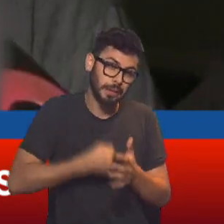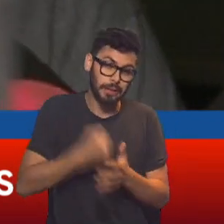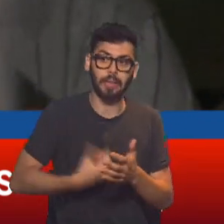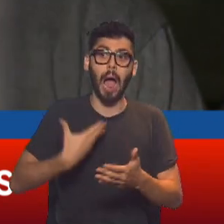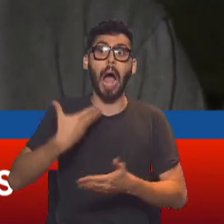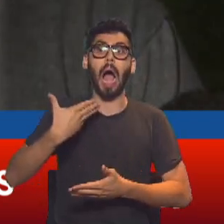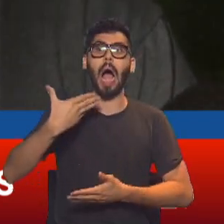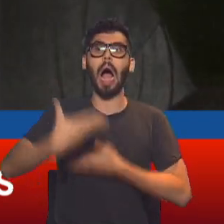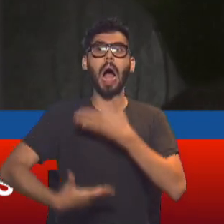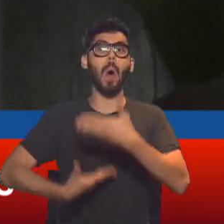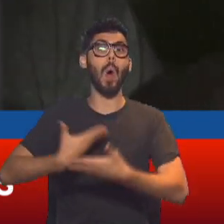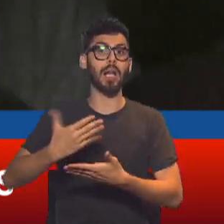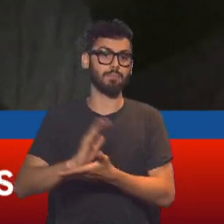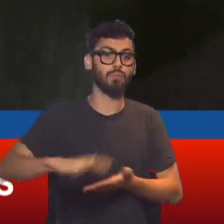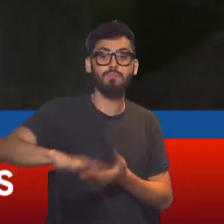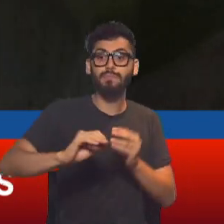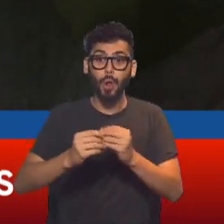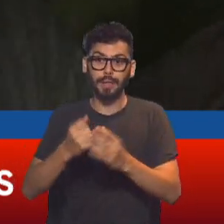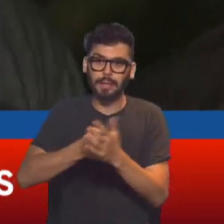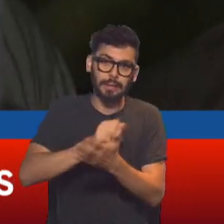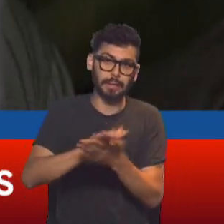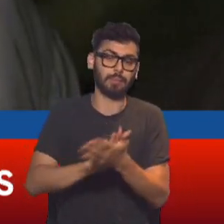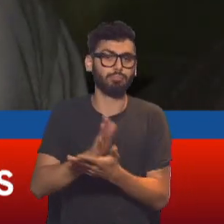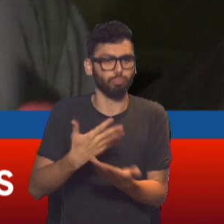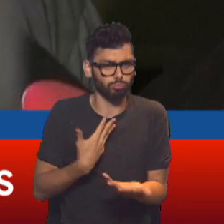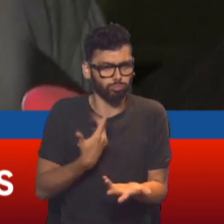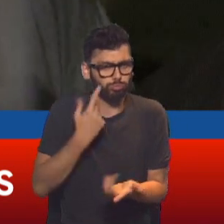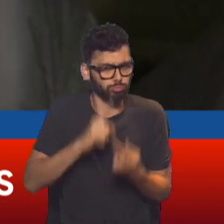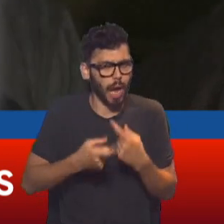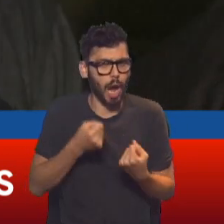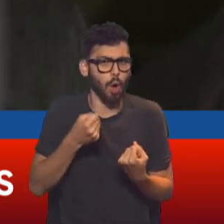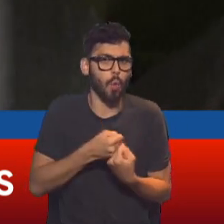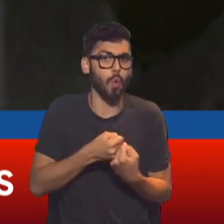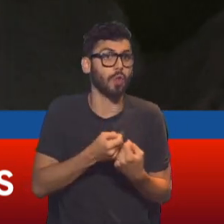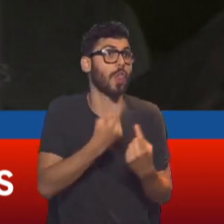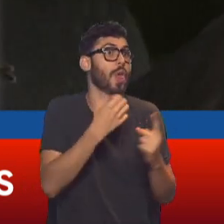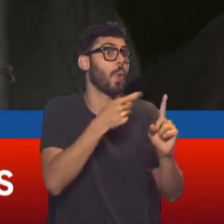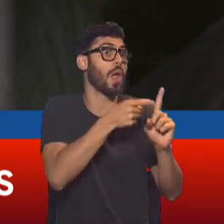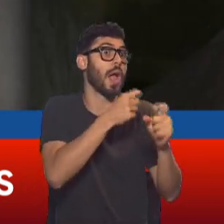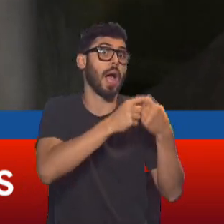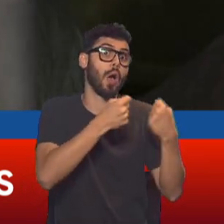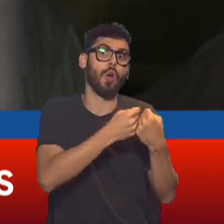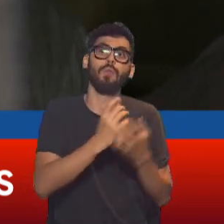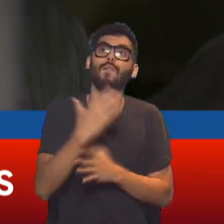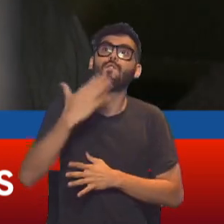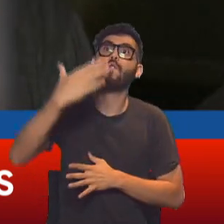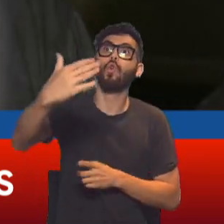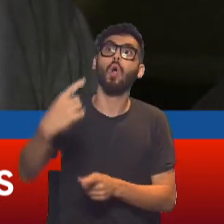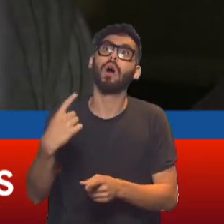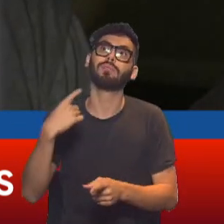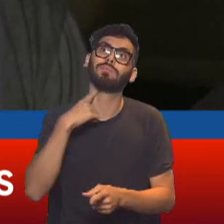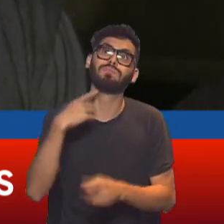avance en resolver los problemas sociales. Estamos de acuerdo en que se llegue a un acuerdo que no hipoteque el futuro, que no